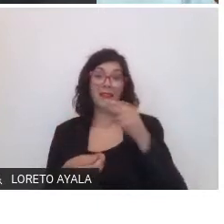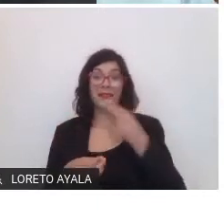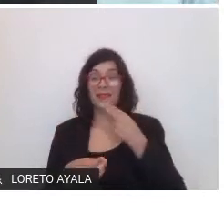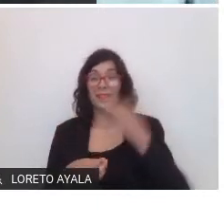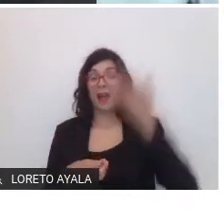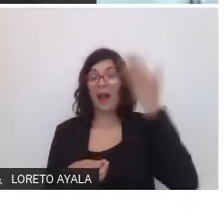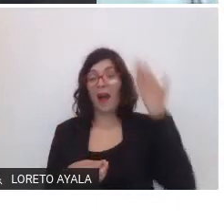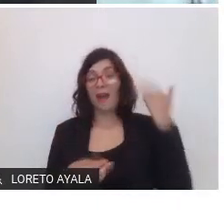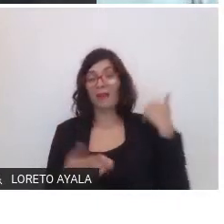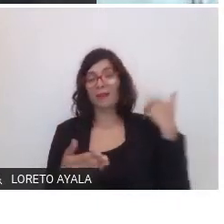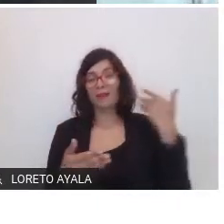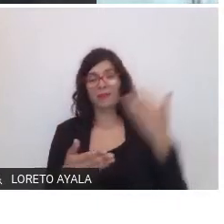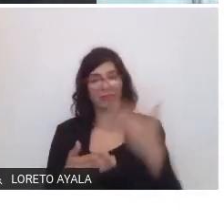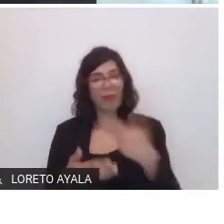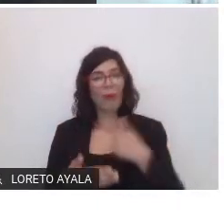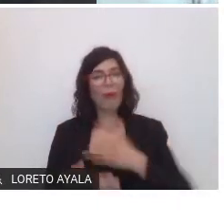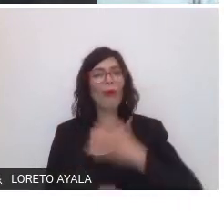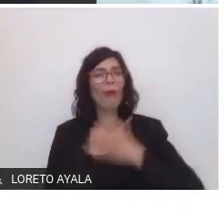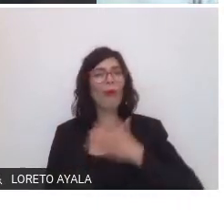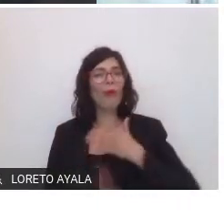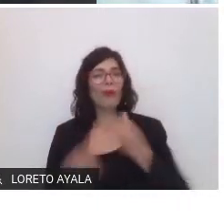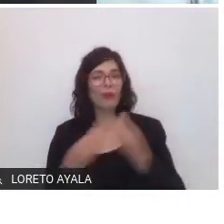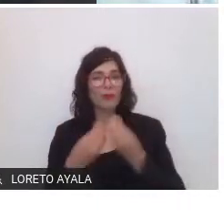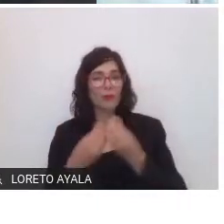me agradó mucho. Después paso